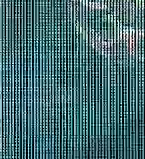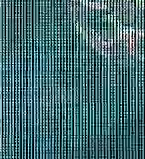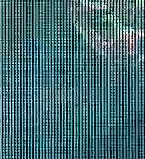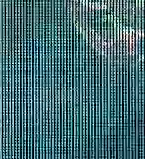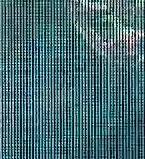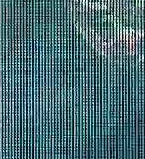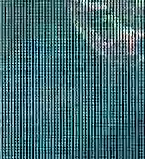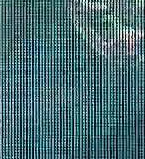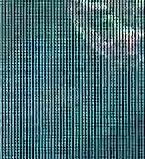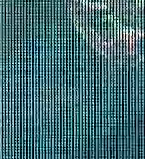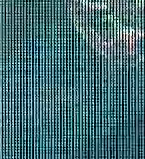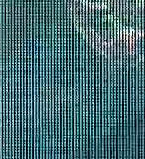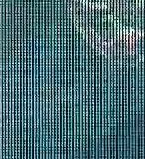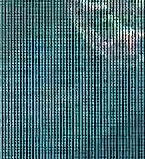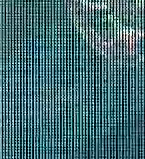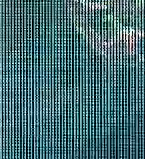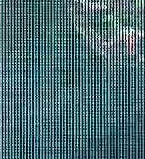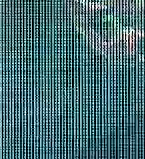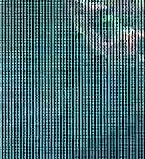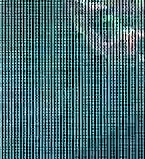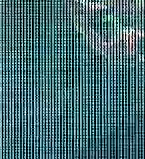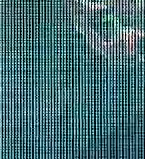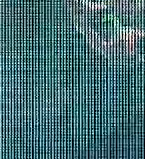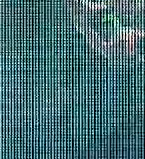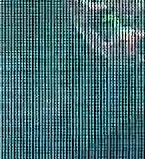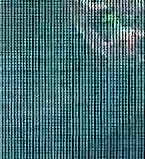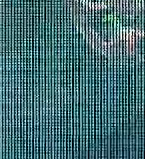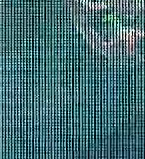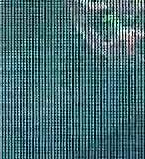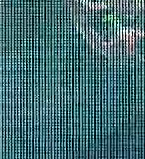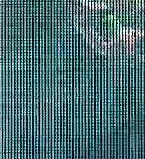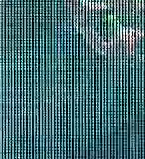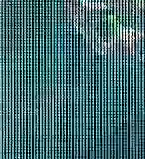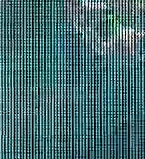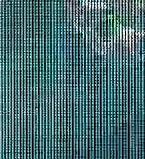productos de contrabando han sido decomisados por parte de la Aduana Nacional de Bolivia en 5.